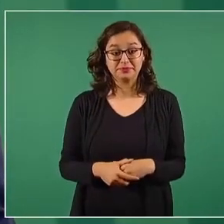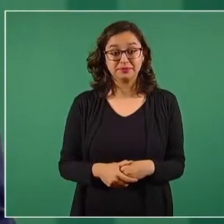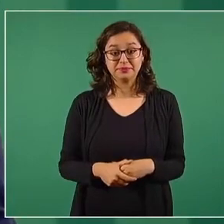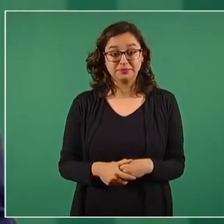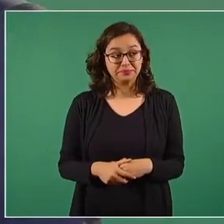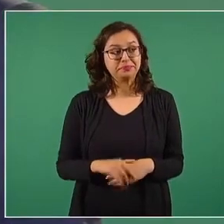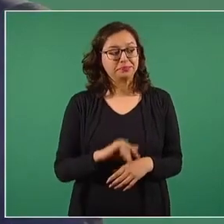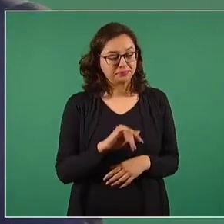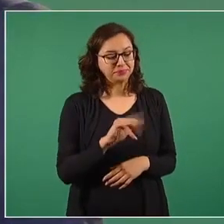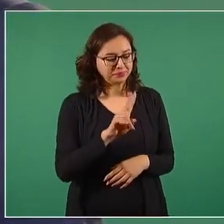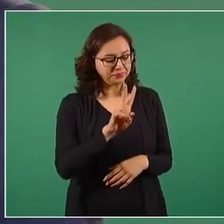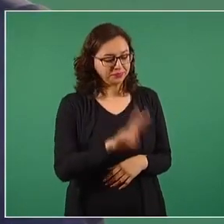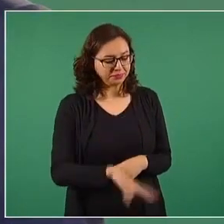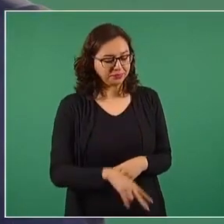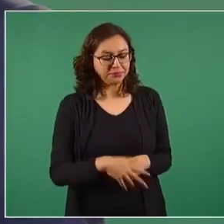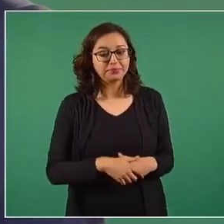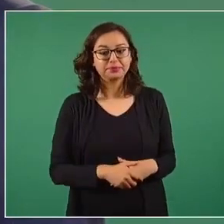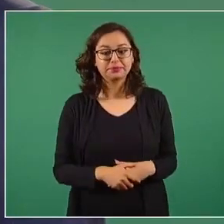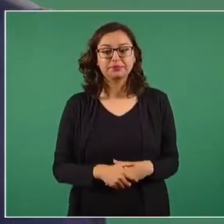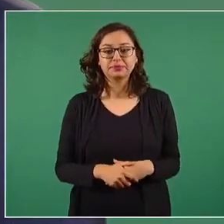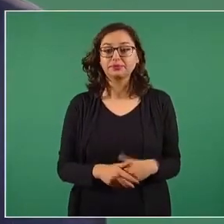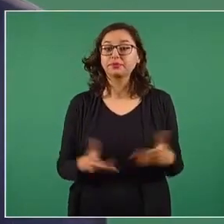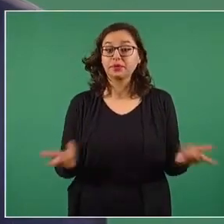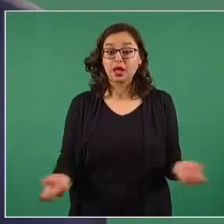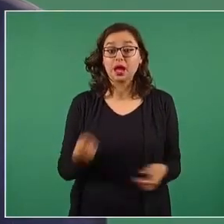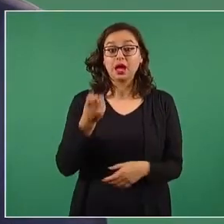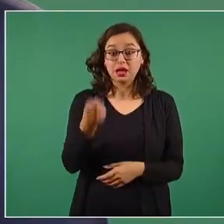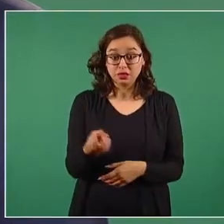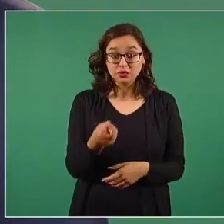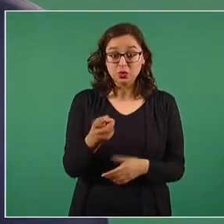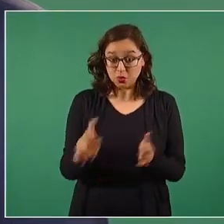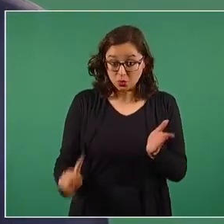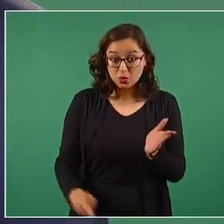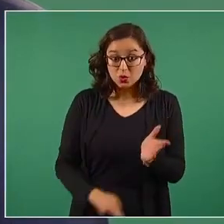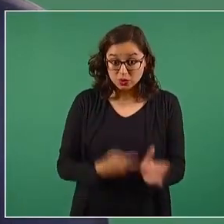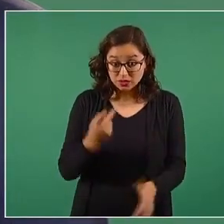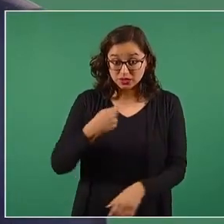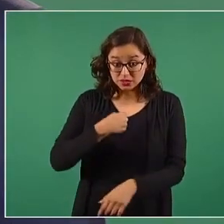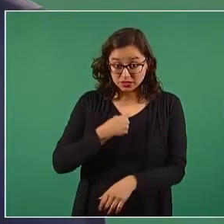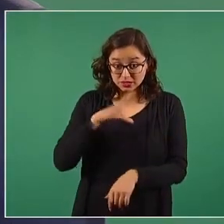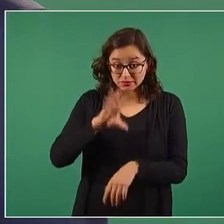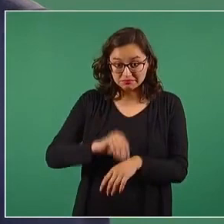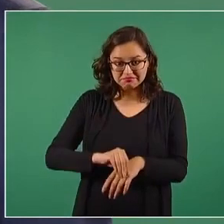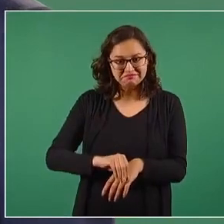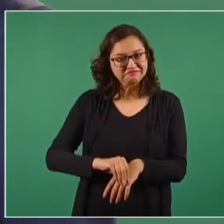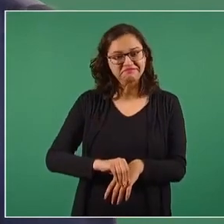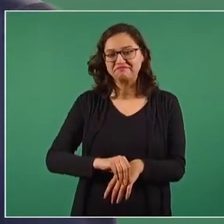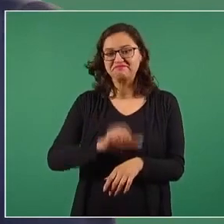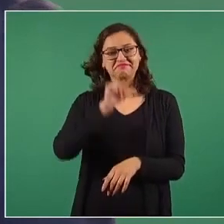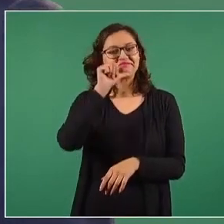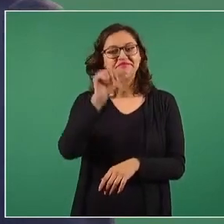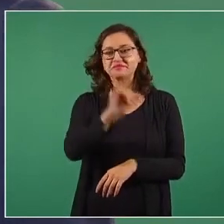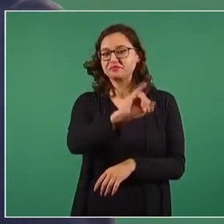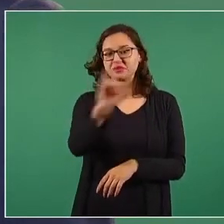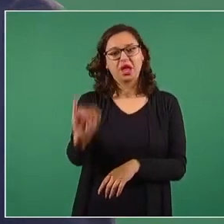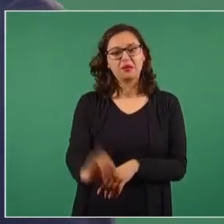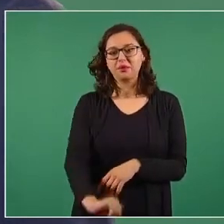Así es. Entonces, nunca más eso. Y se tienen que ir